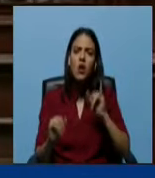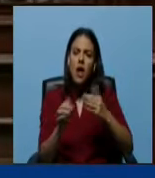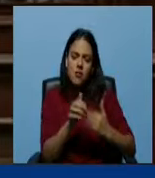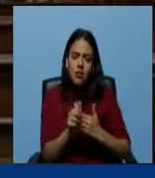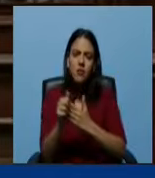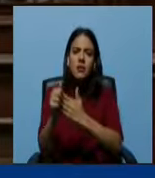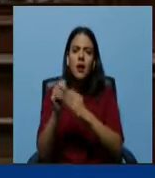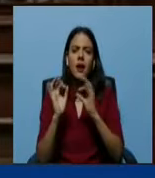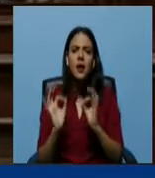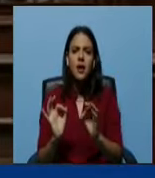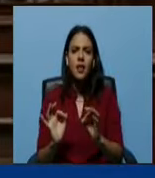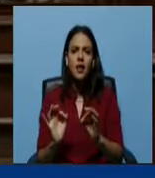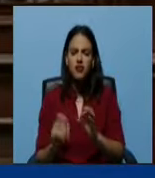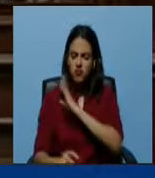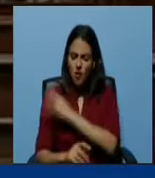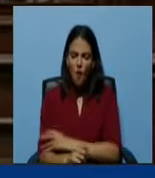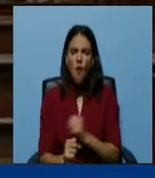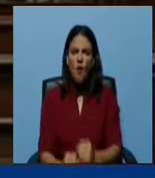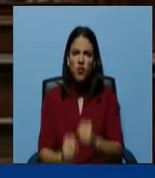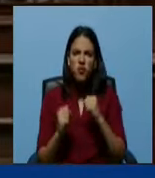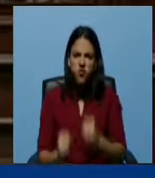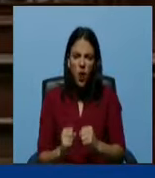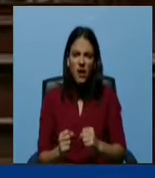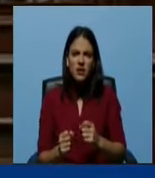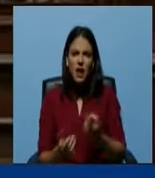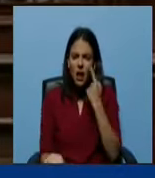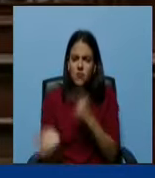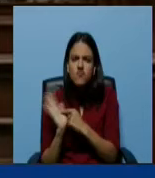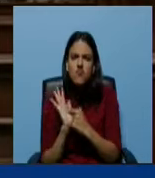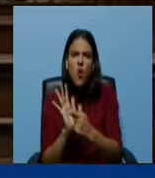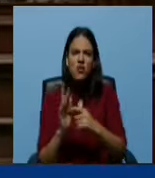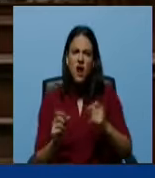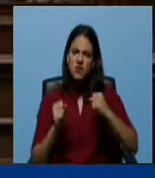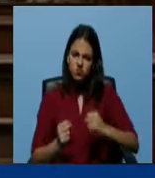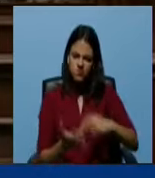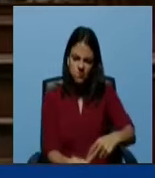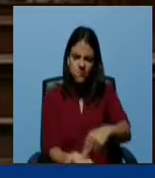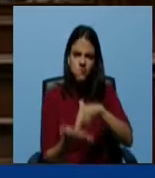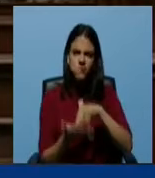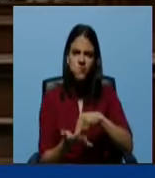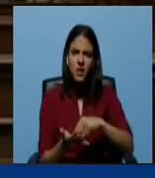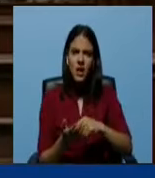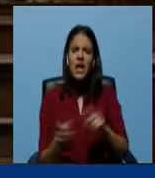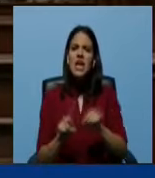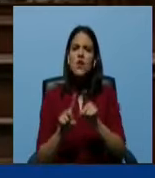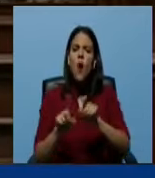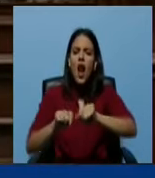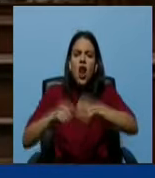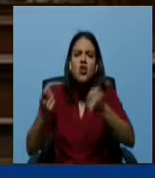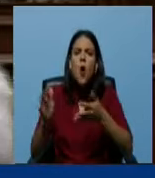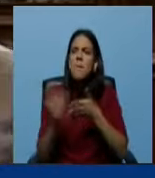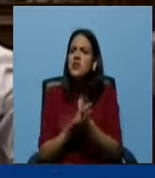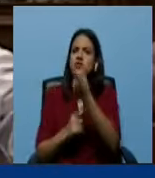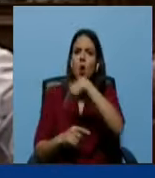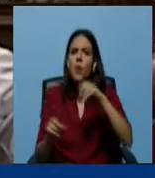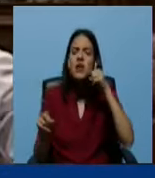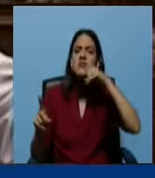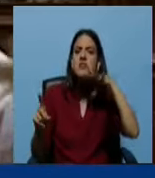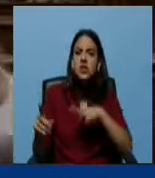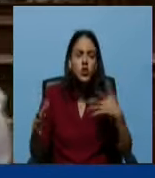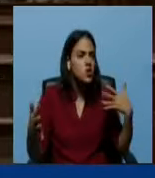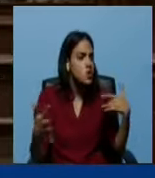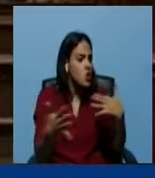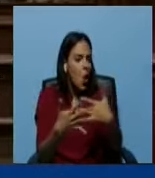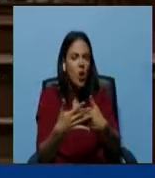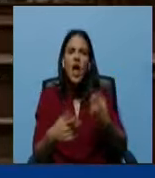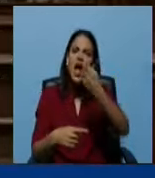liderazgo fuerte, clave, de una jefatura que rompía con todos los esquemas, como ustedes saben,